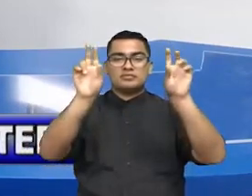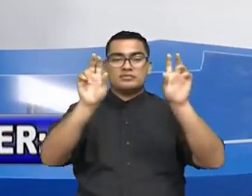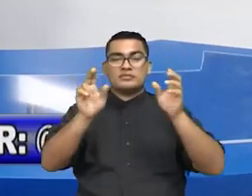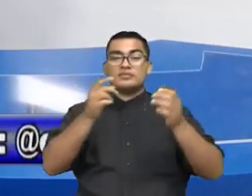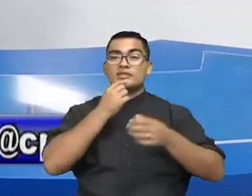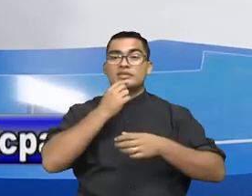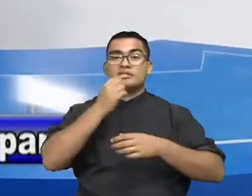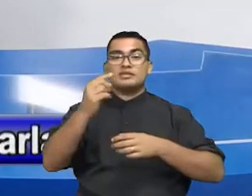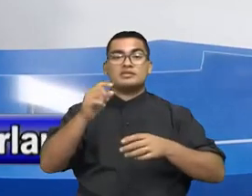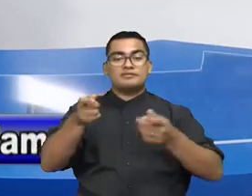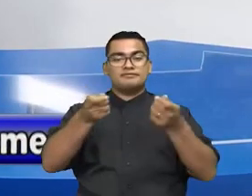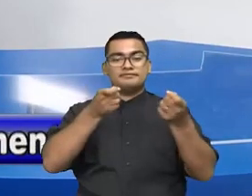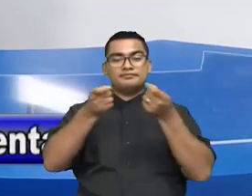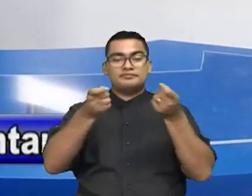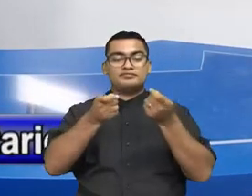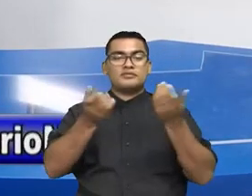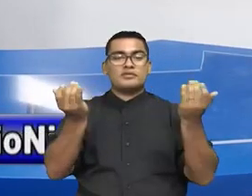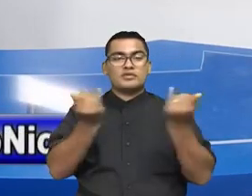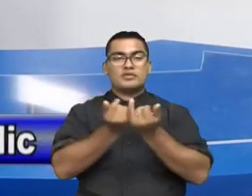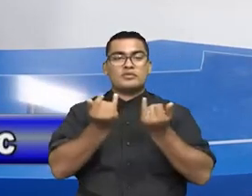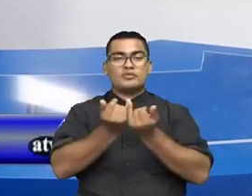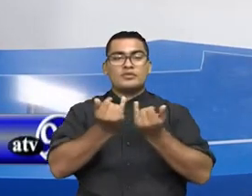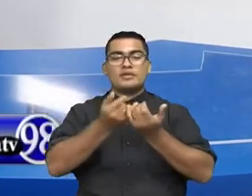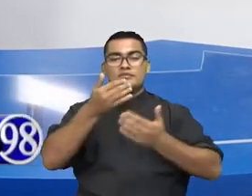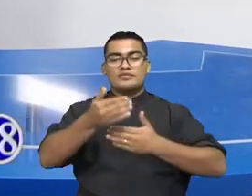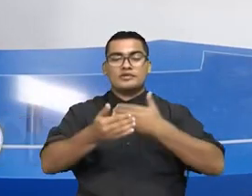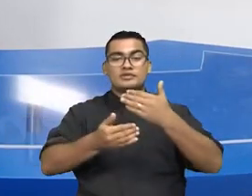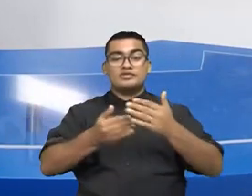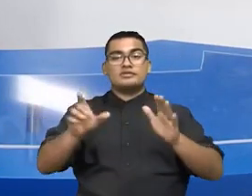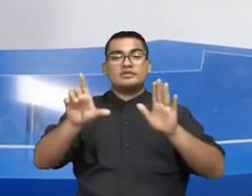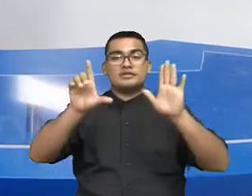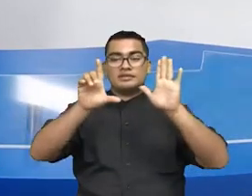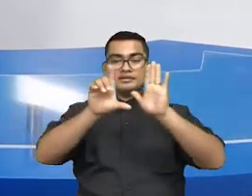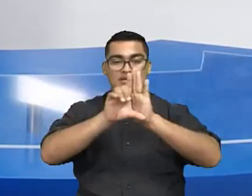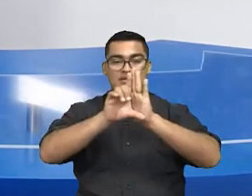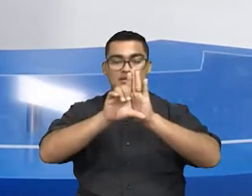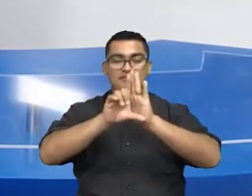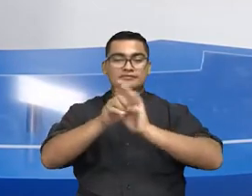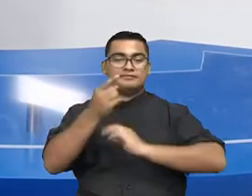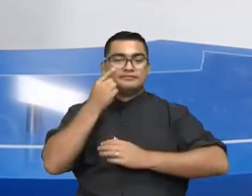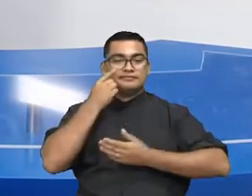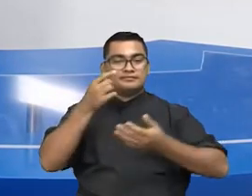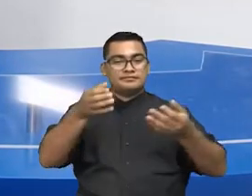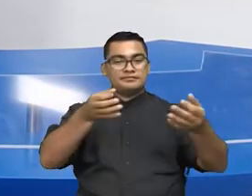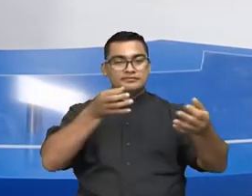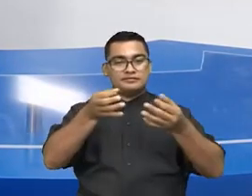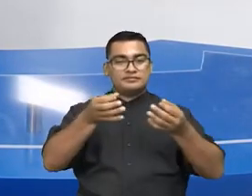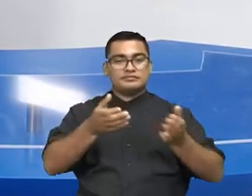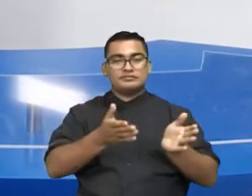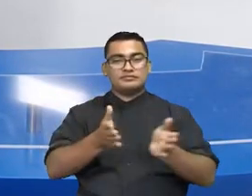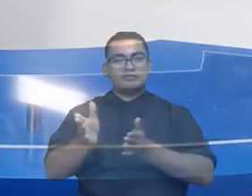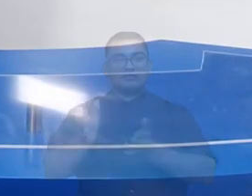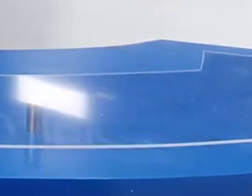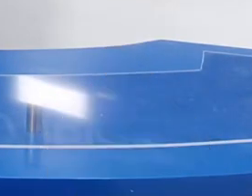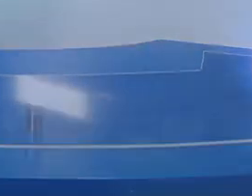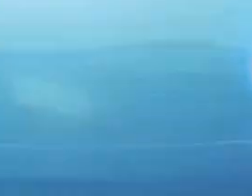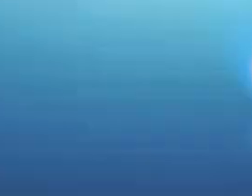tanto en el ámbito administrativo como en el proceso de formación de ley. Veamos el detalle completo en la siguiente nota.